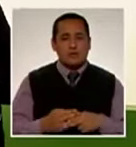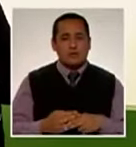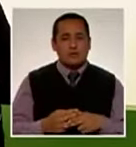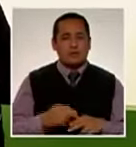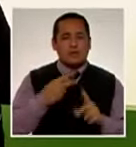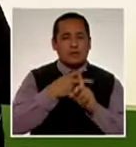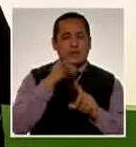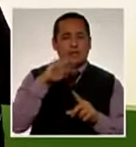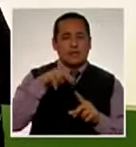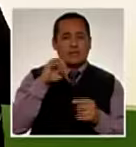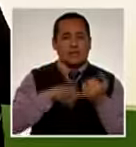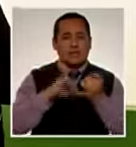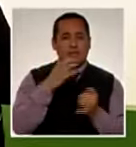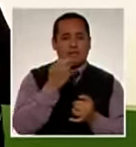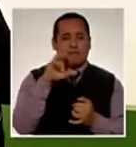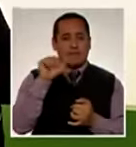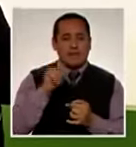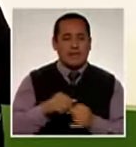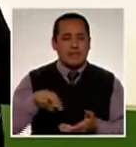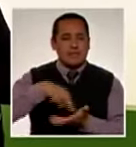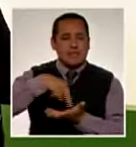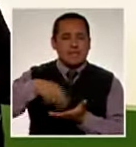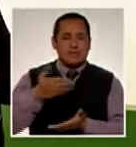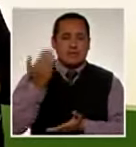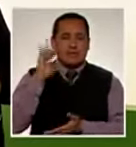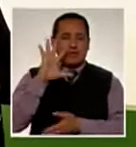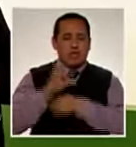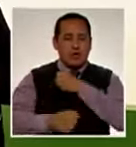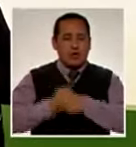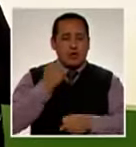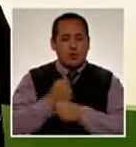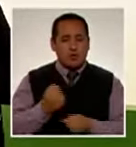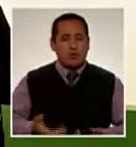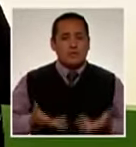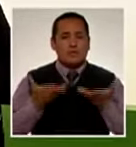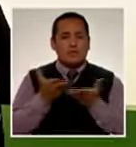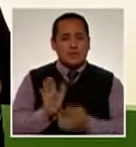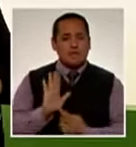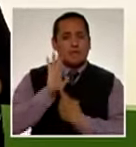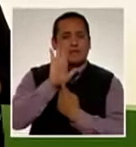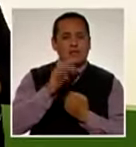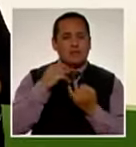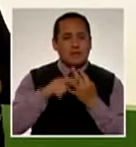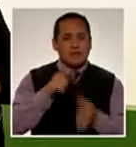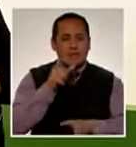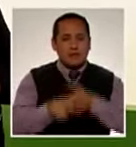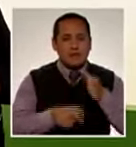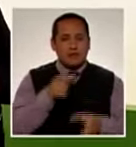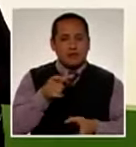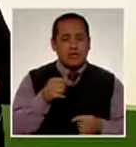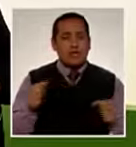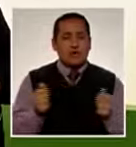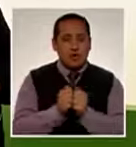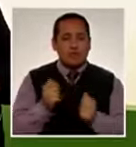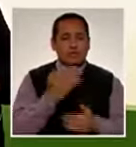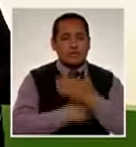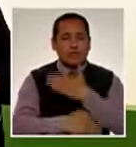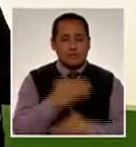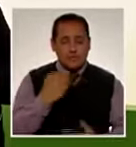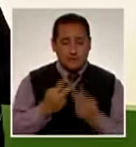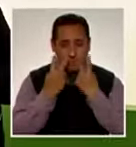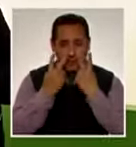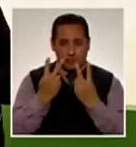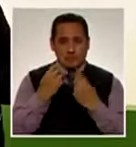denominado Kinesfera Danza, que desde hace ya 5 años viene brindando este taller a personas con y